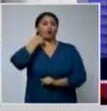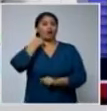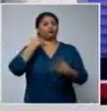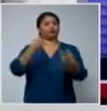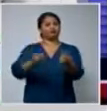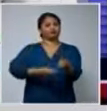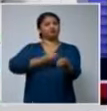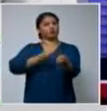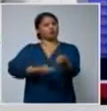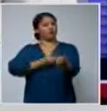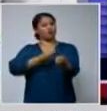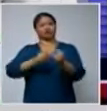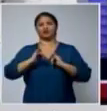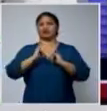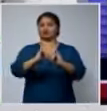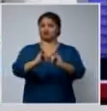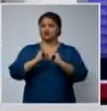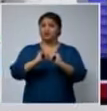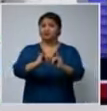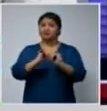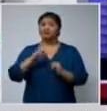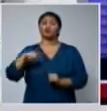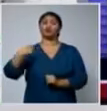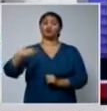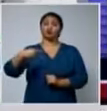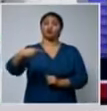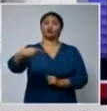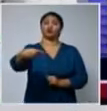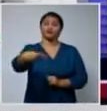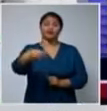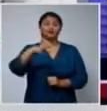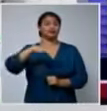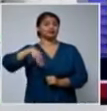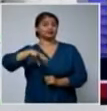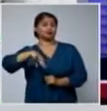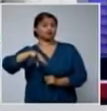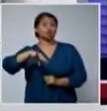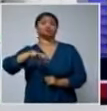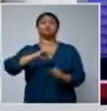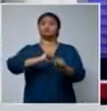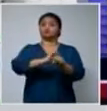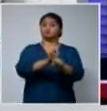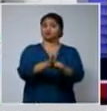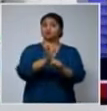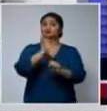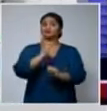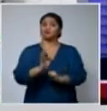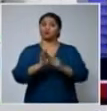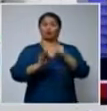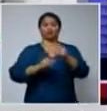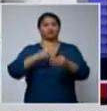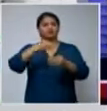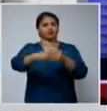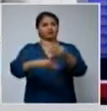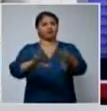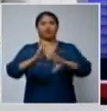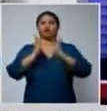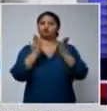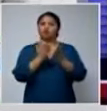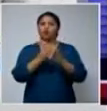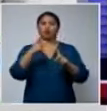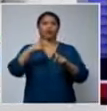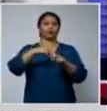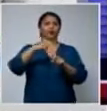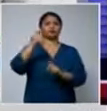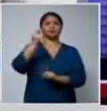de información sistemática y continua a nuestro pueblo sobre el virus SARS-CoV-2, su evolución e impacto en el